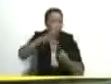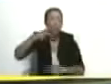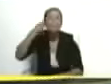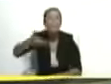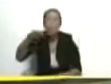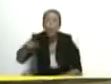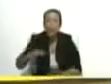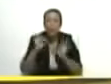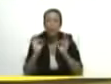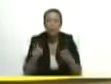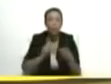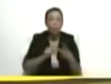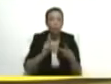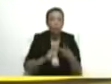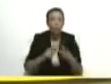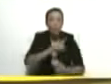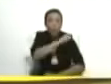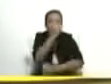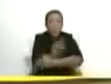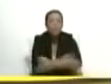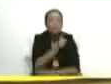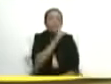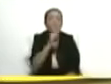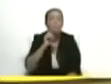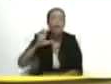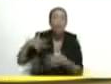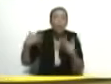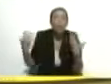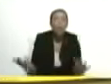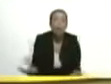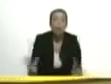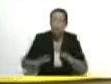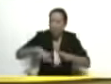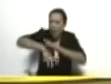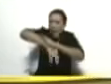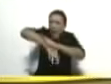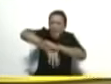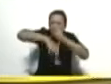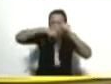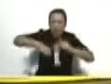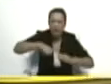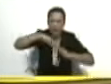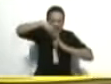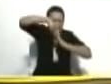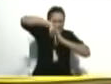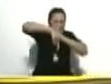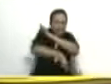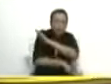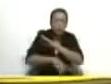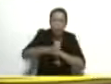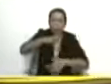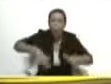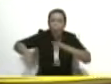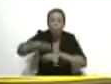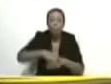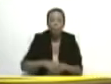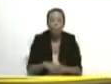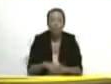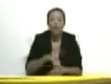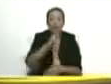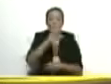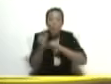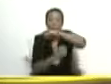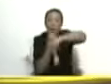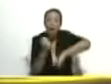sociopolítico. Este poderoso movimiento que tiene su raíz en el movimiento bolivariano revolucionario 200, nuestro